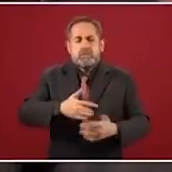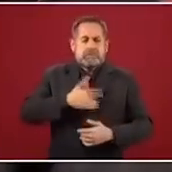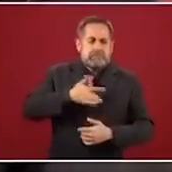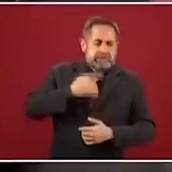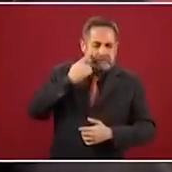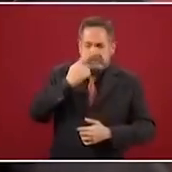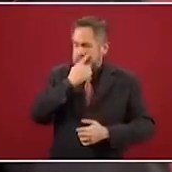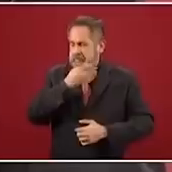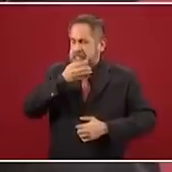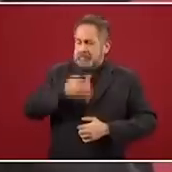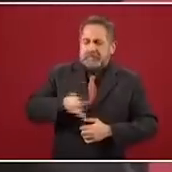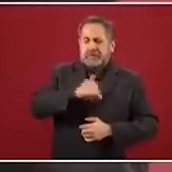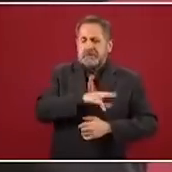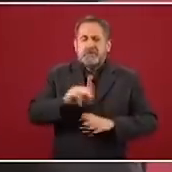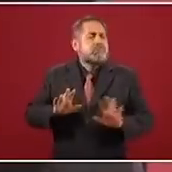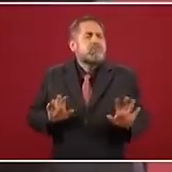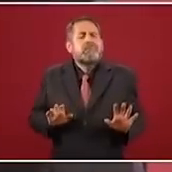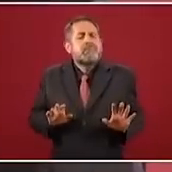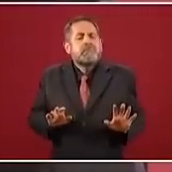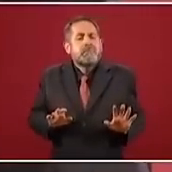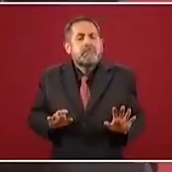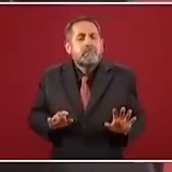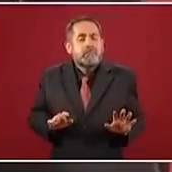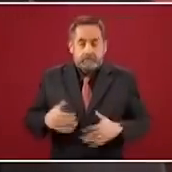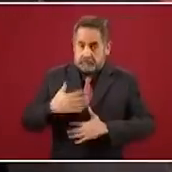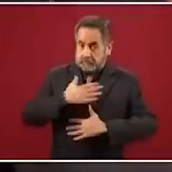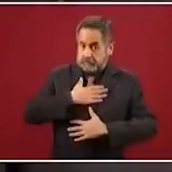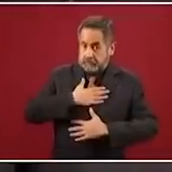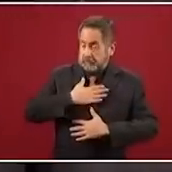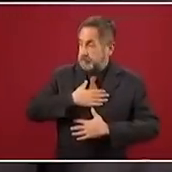El caso nuestro,